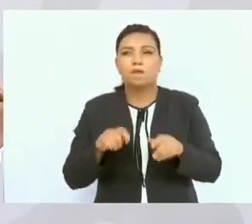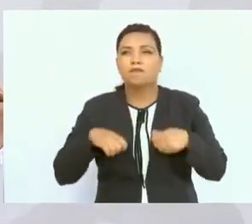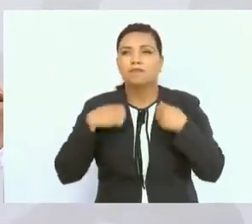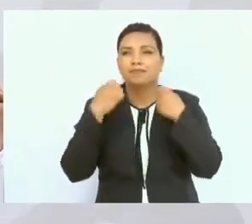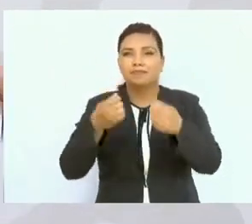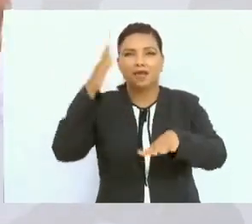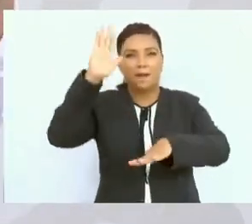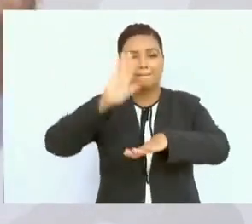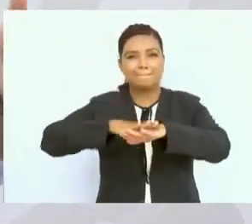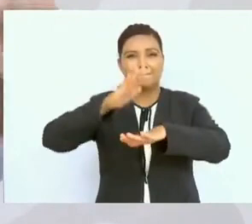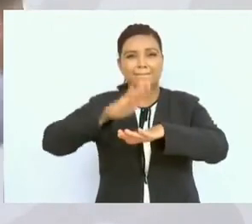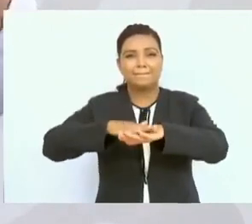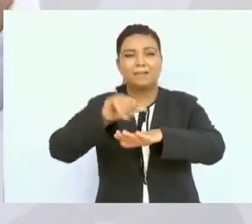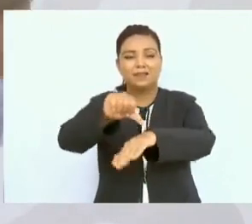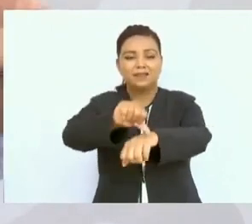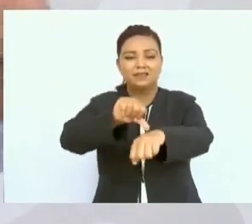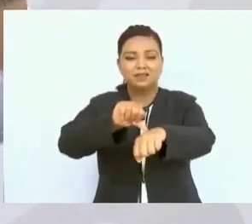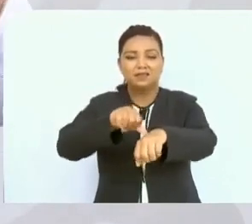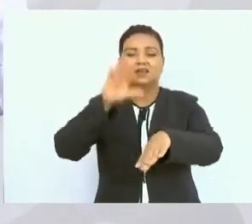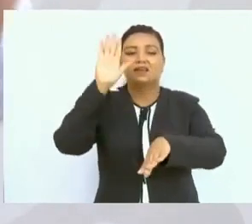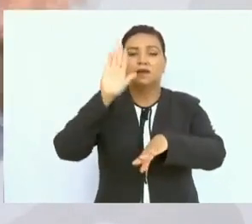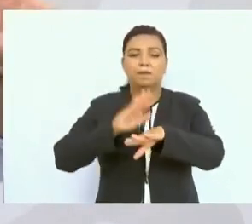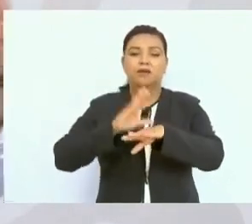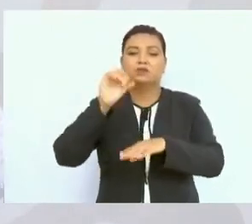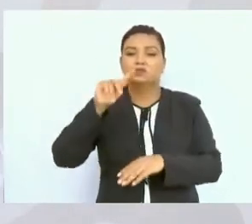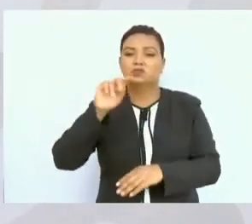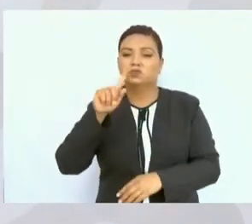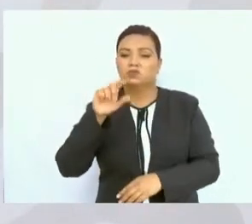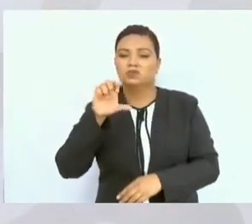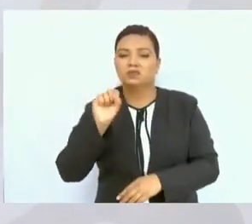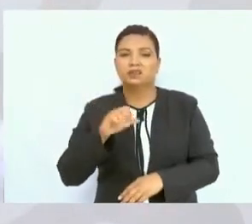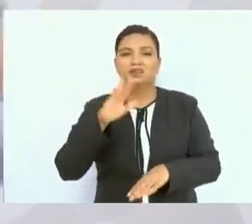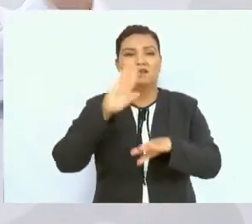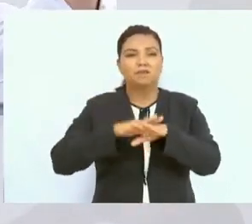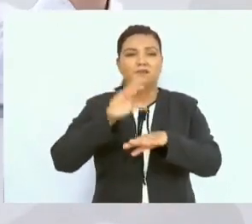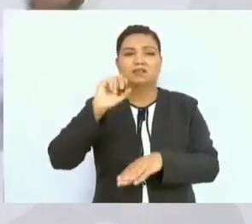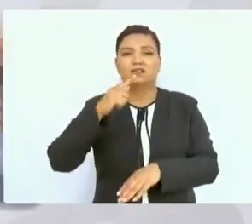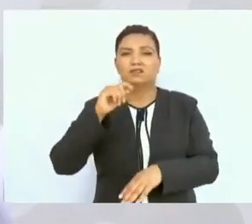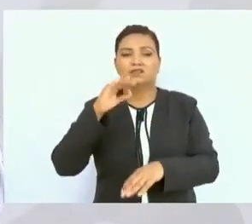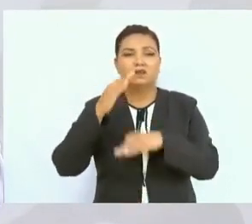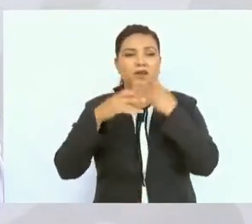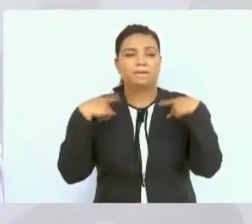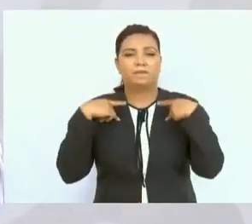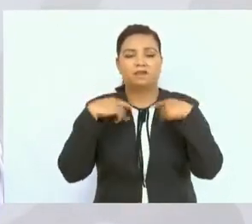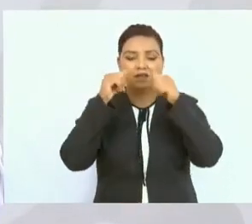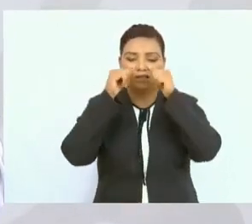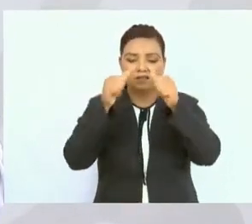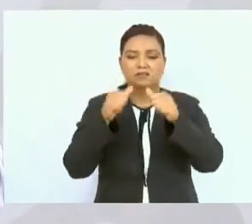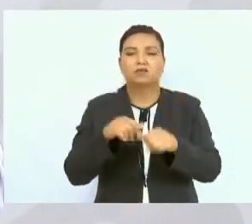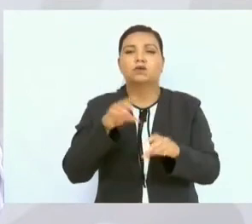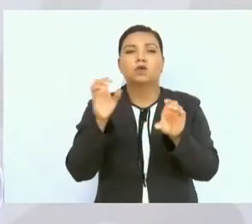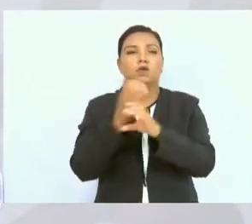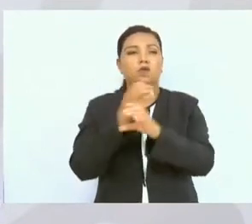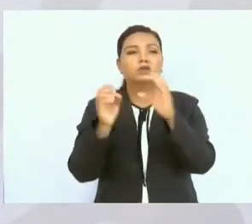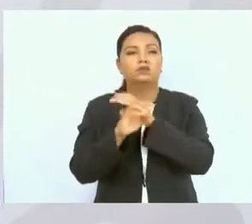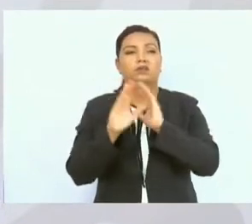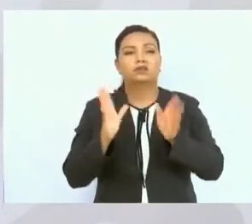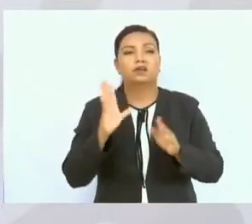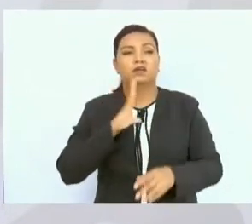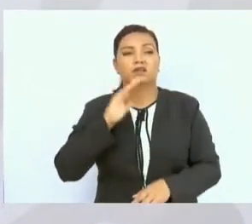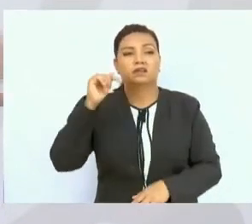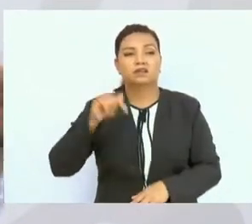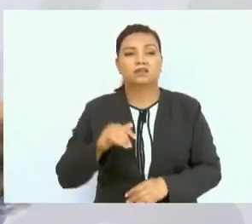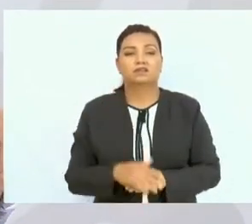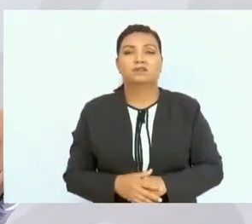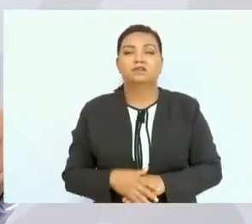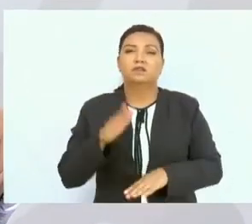más cirugías, más consultas, más diagnósticos a la población con cosas que ya están aquí. Y un